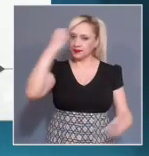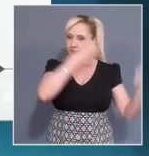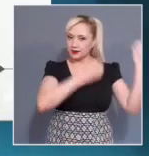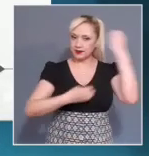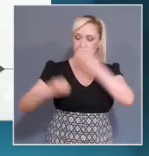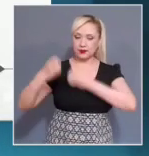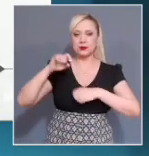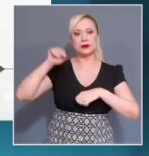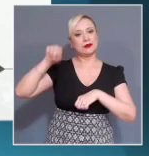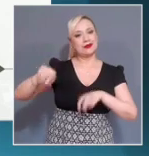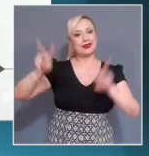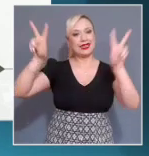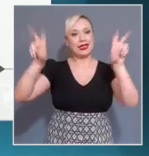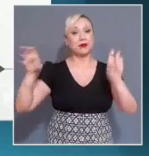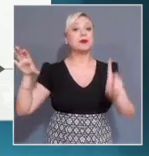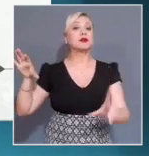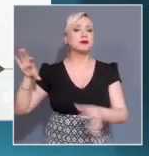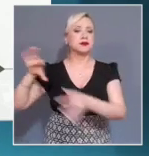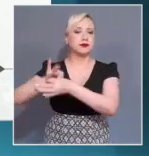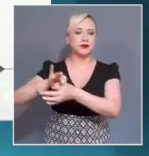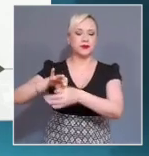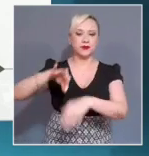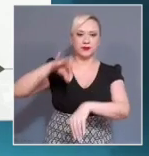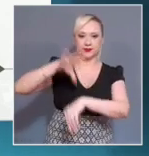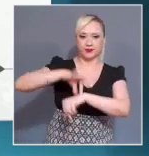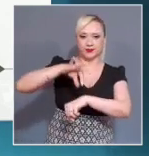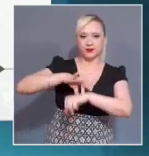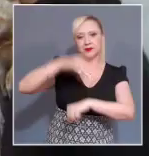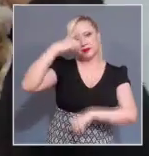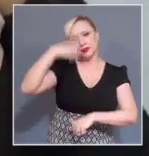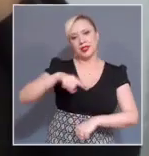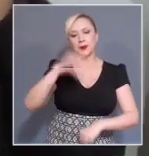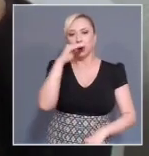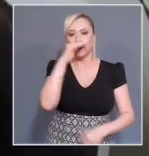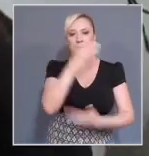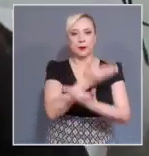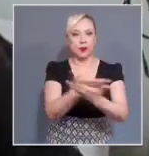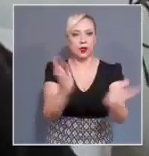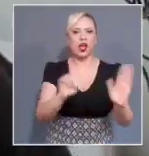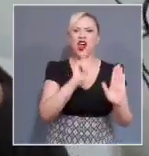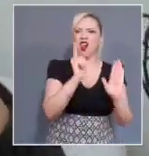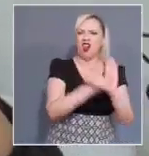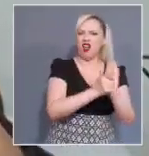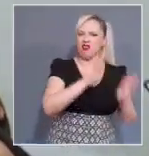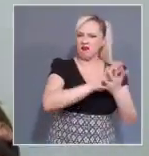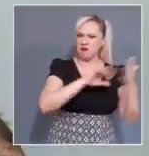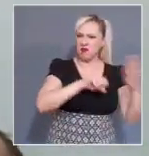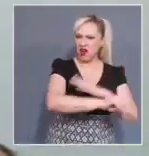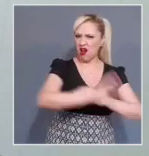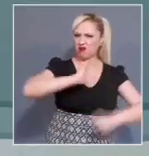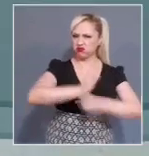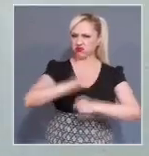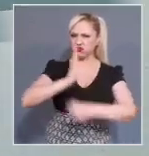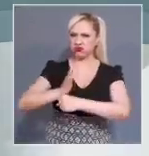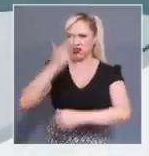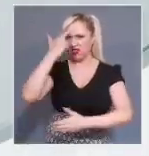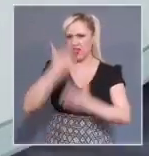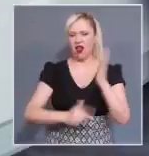que garantice un acceso seguro, libre y gratuito, y no en las leyes penales que la tipifiquen como un delito.